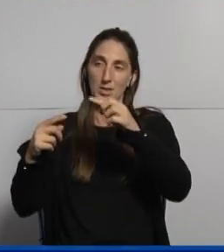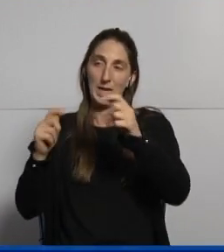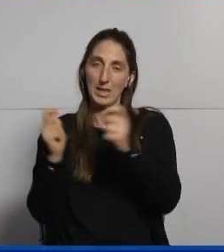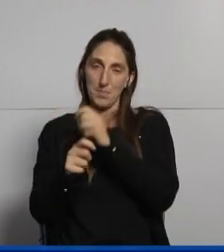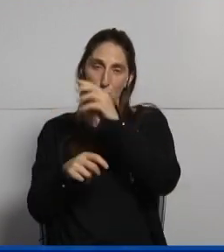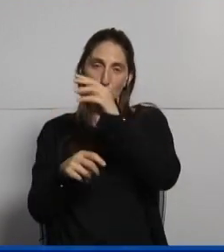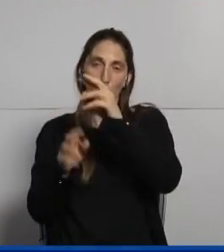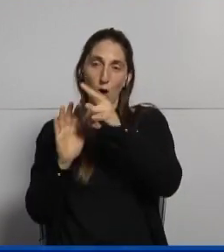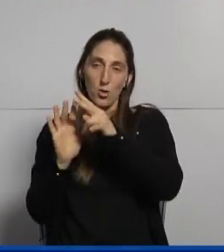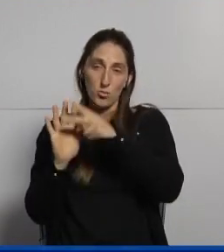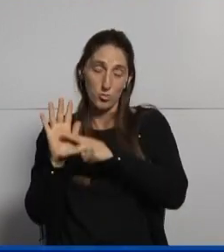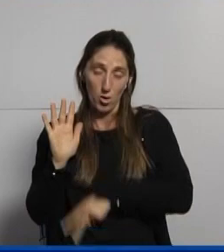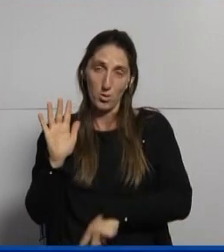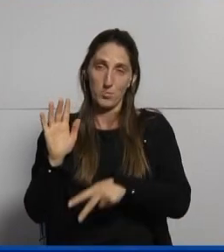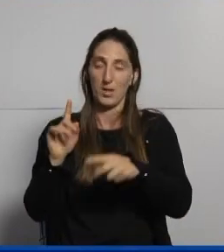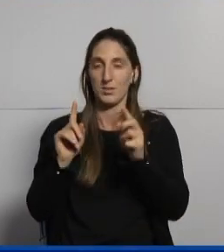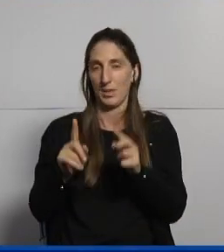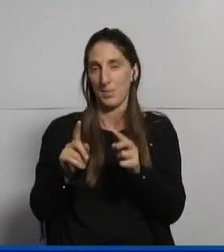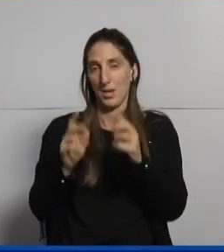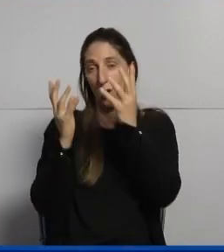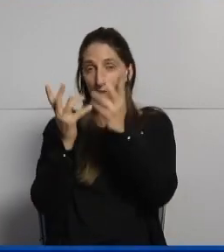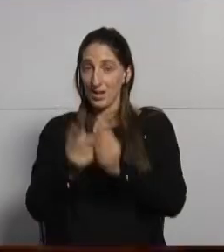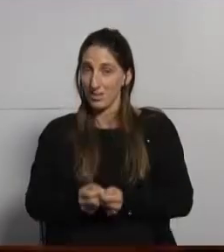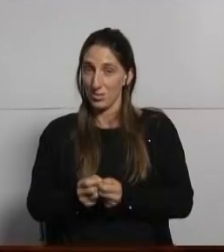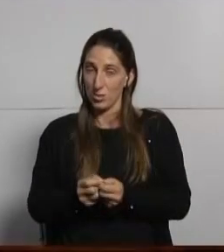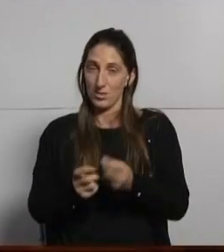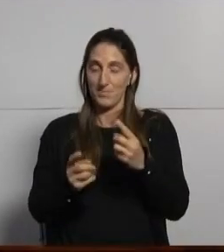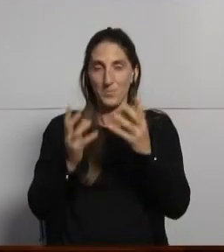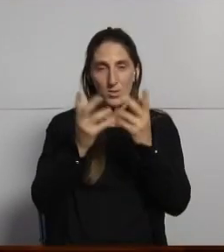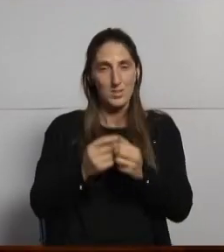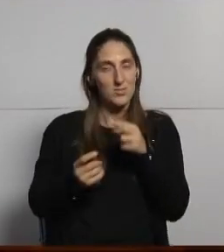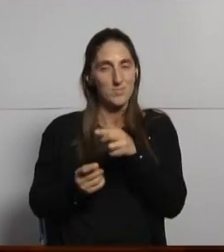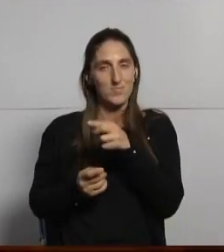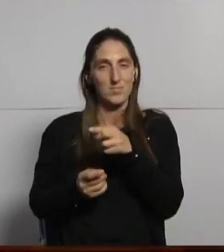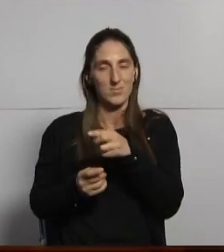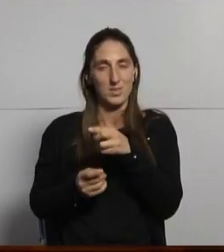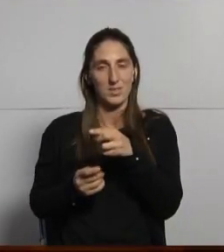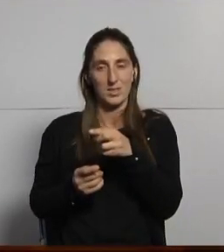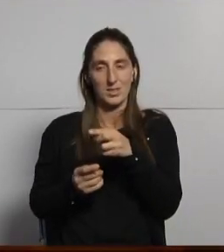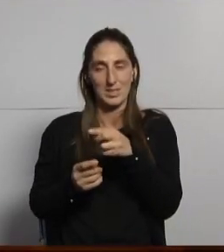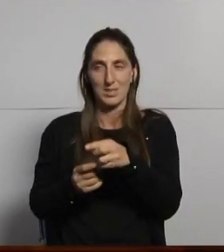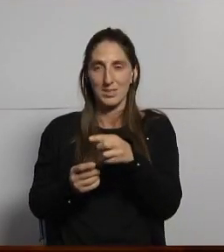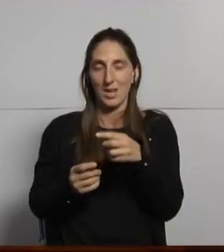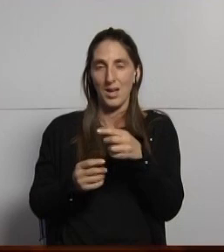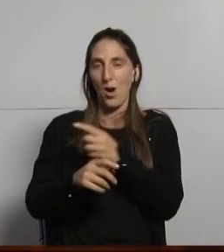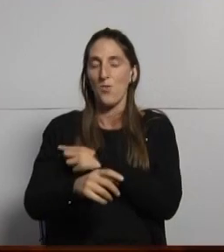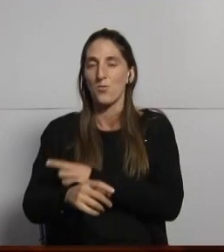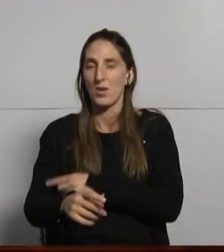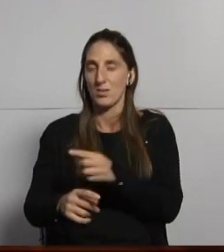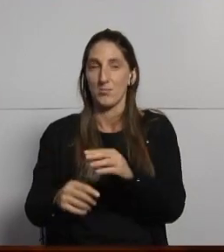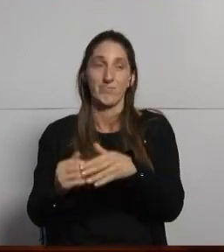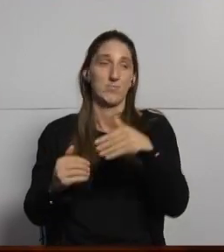como individuos, pero también a las organizaciones, y las organizaciones en particular están frente a estas fuerzas exógenas